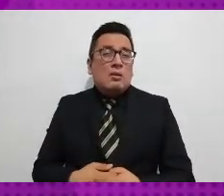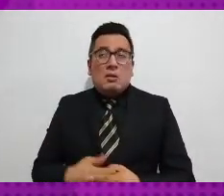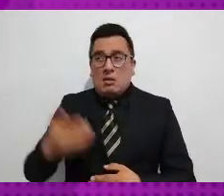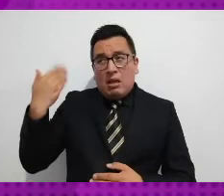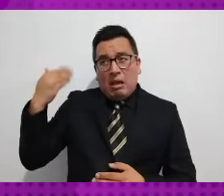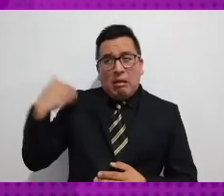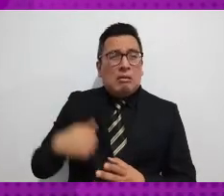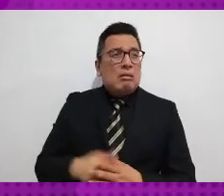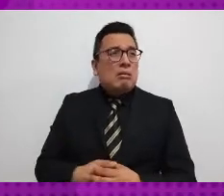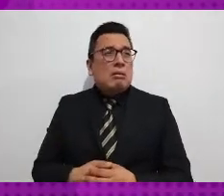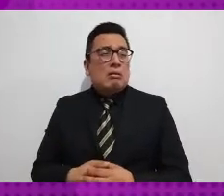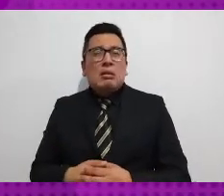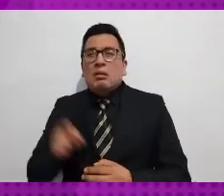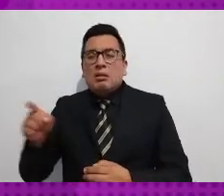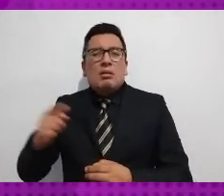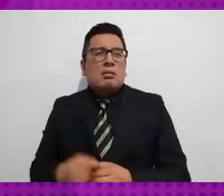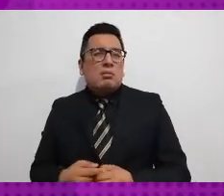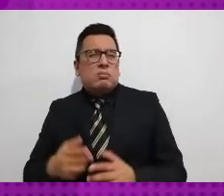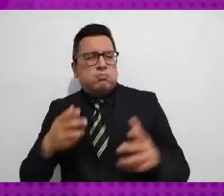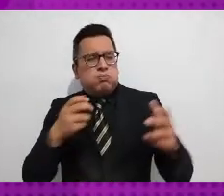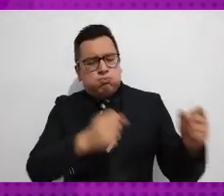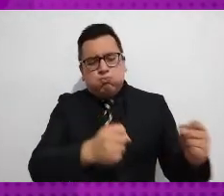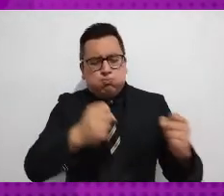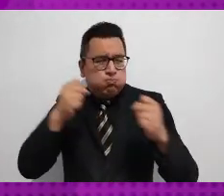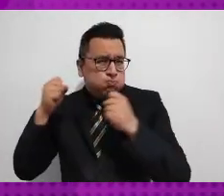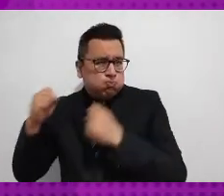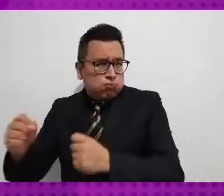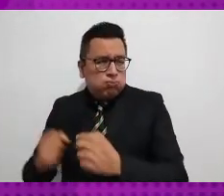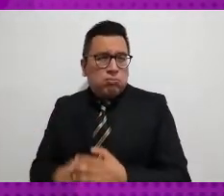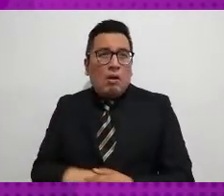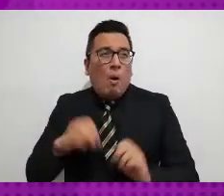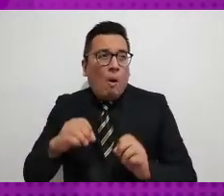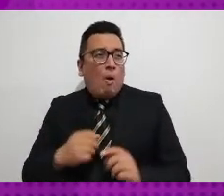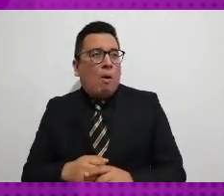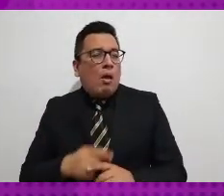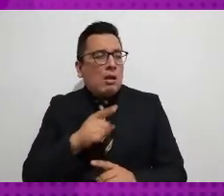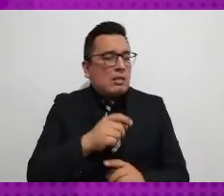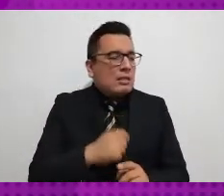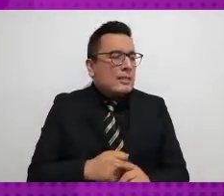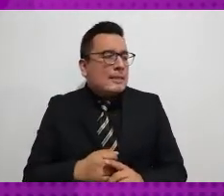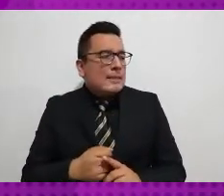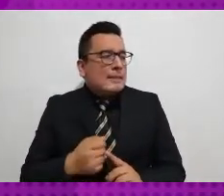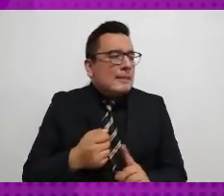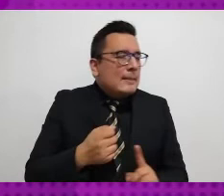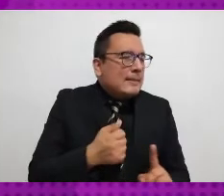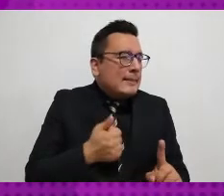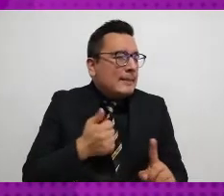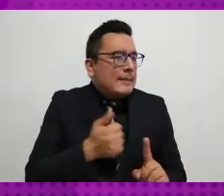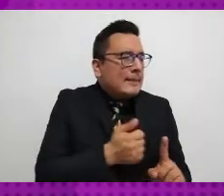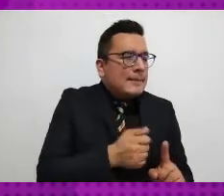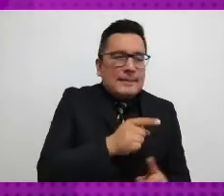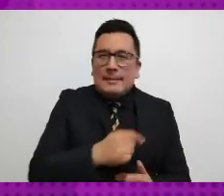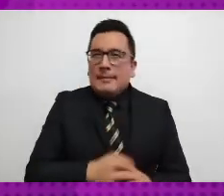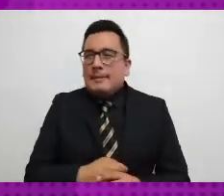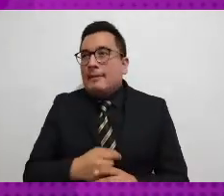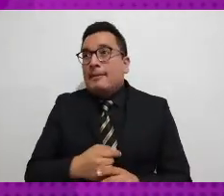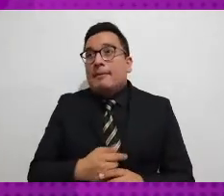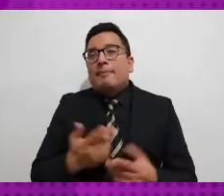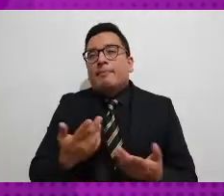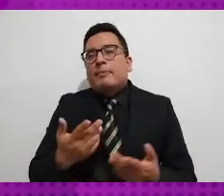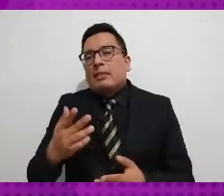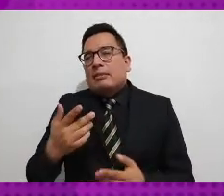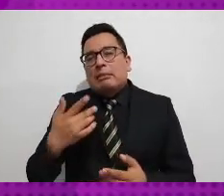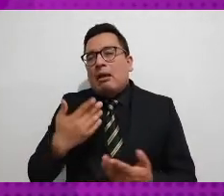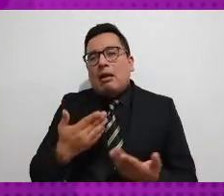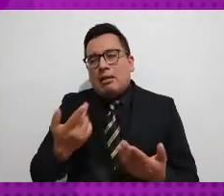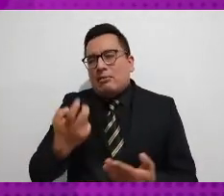perseguía, cómo pues ahora sí que acosaba a las personas de la diversidad. Ahorita es muy raro encontrar, sí habrá todavía autoridades públicas